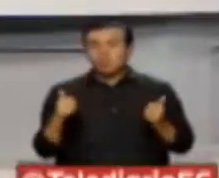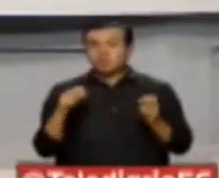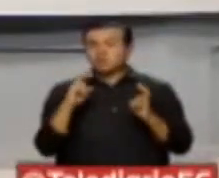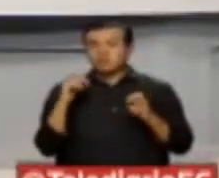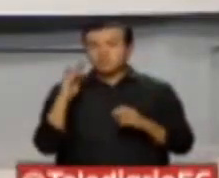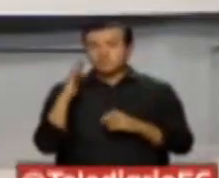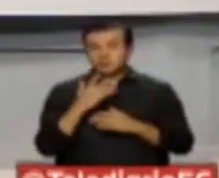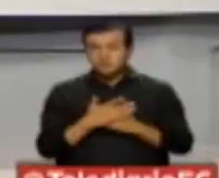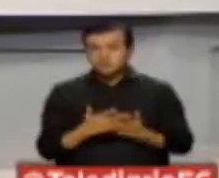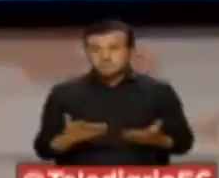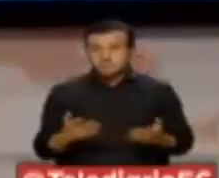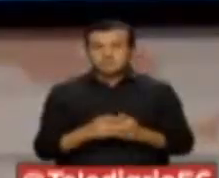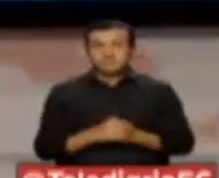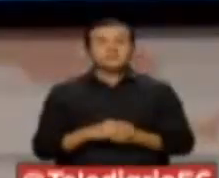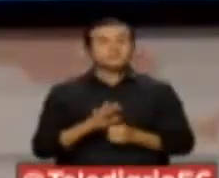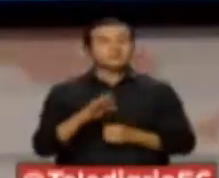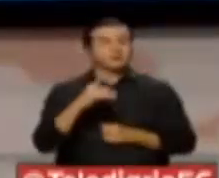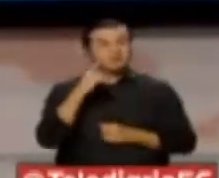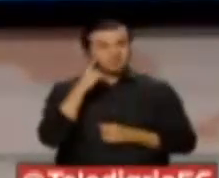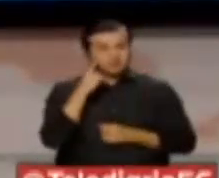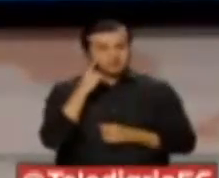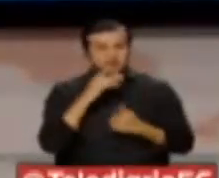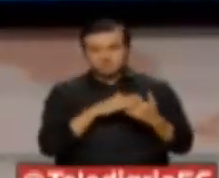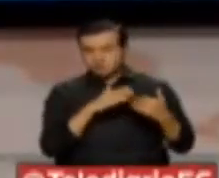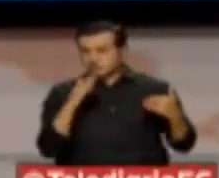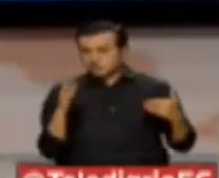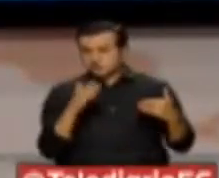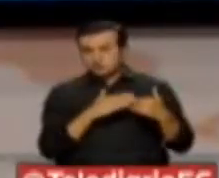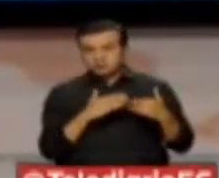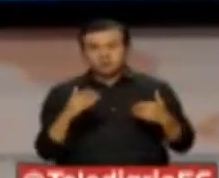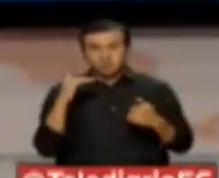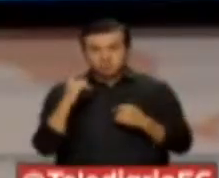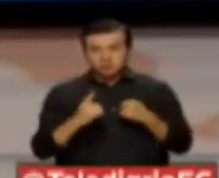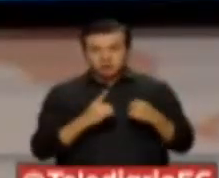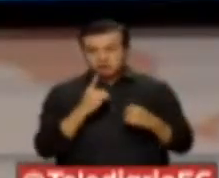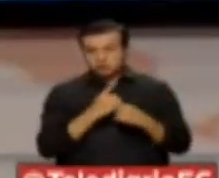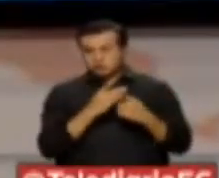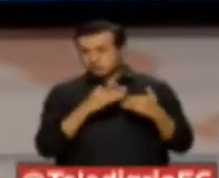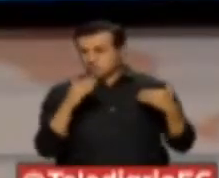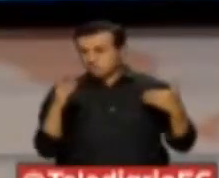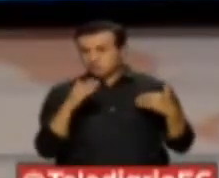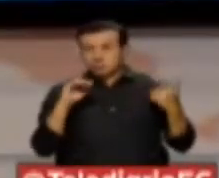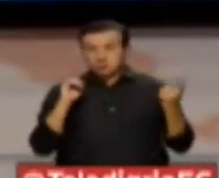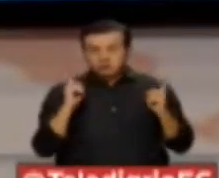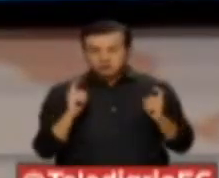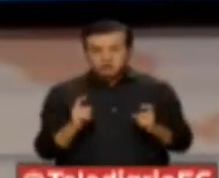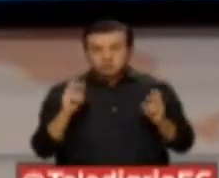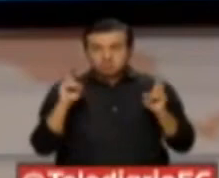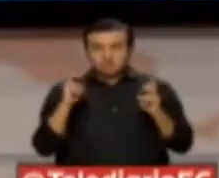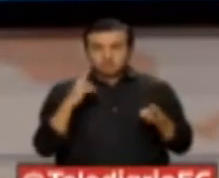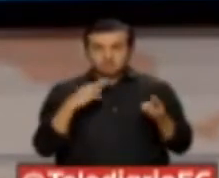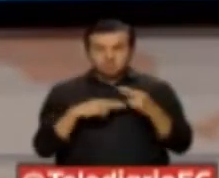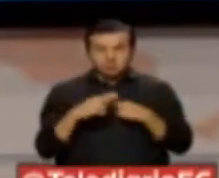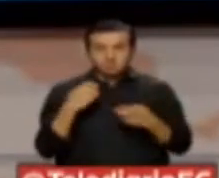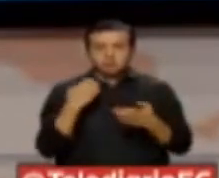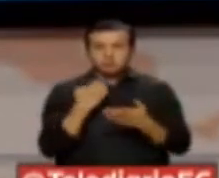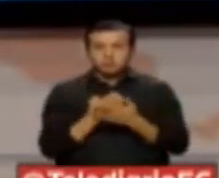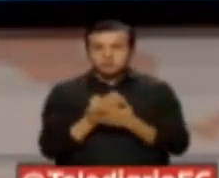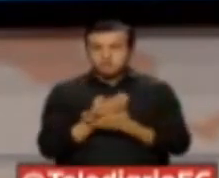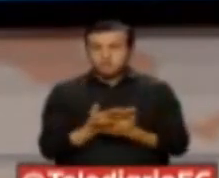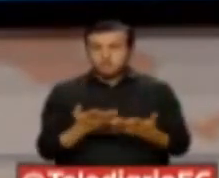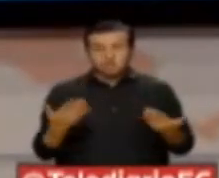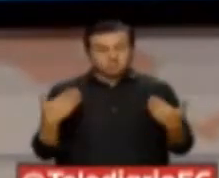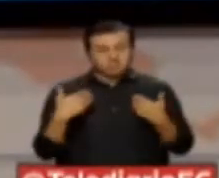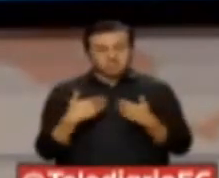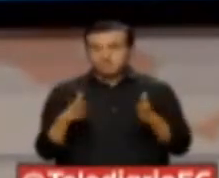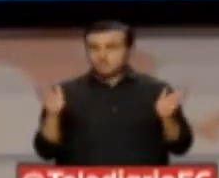interés para ellos fíjense en los últimos 13 meses los cambios de aspecto comercial económico están abriendo las